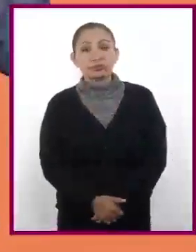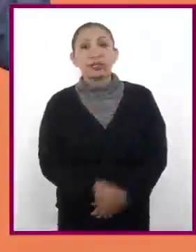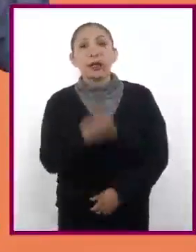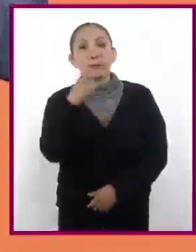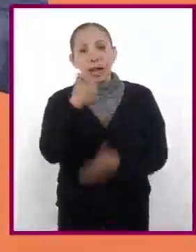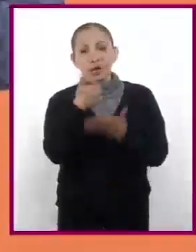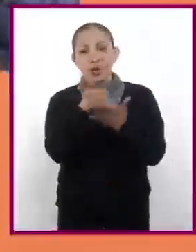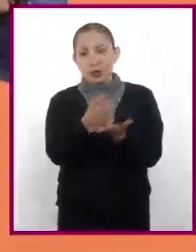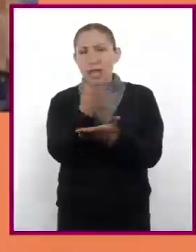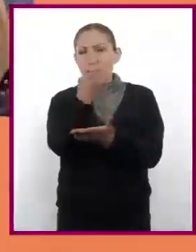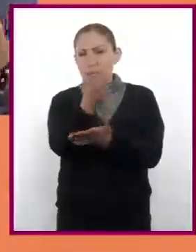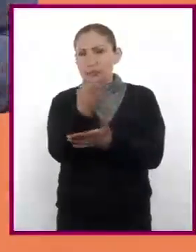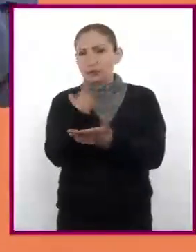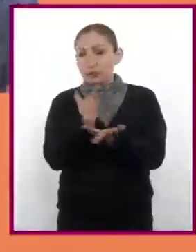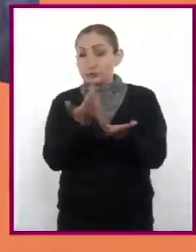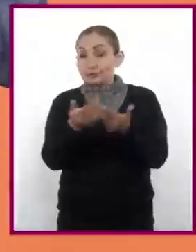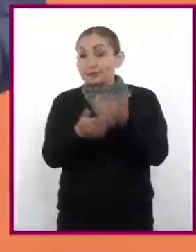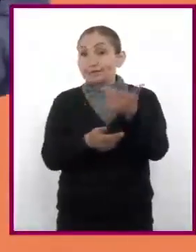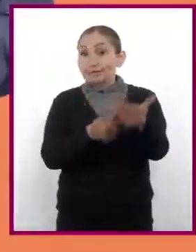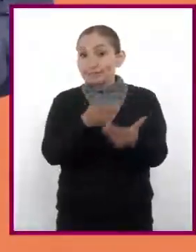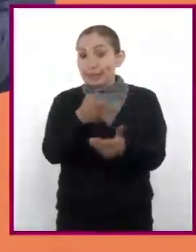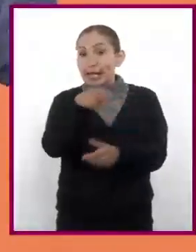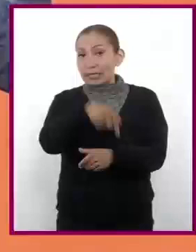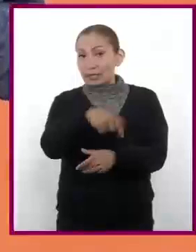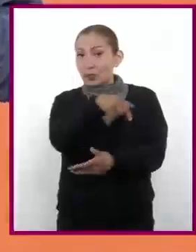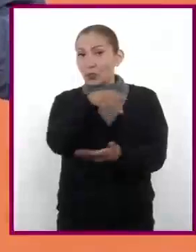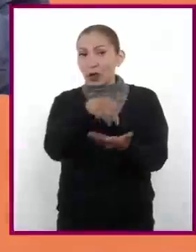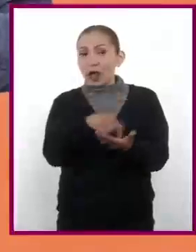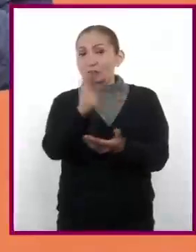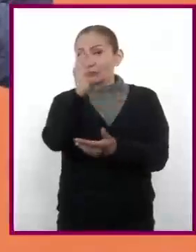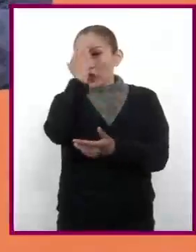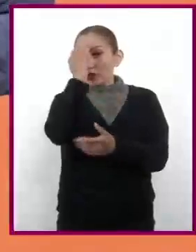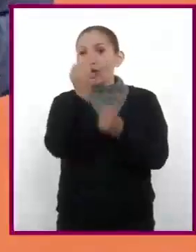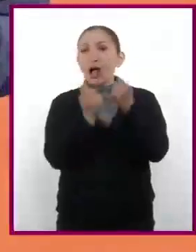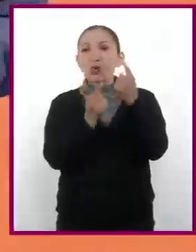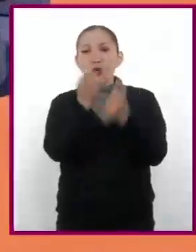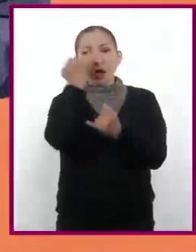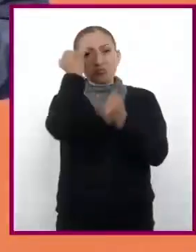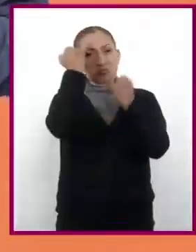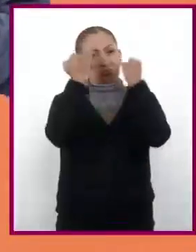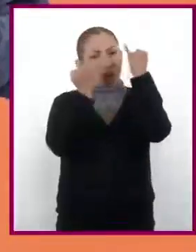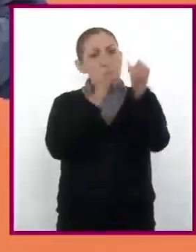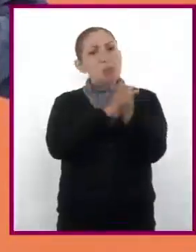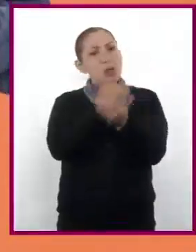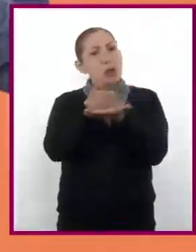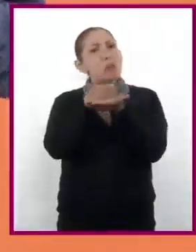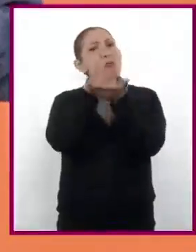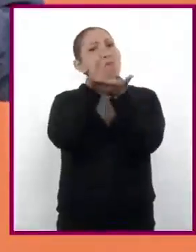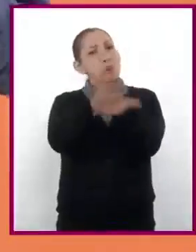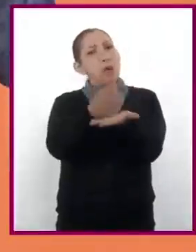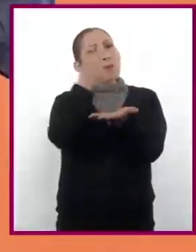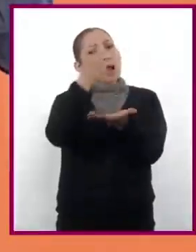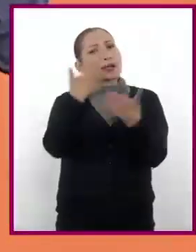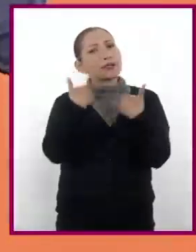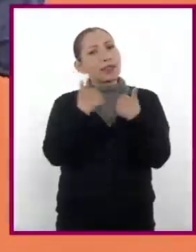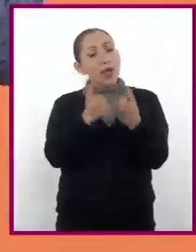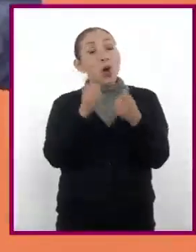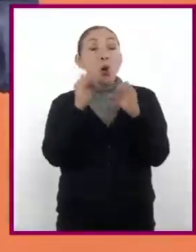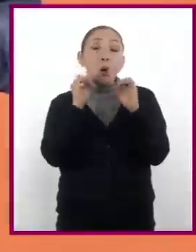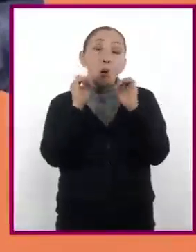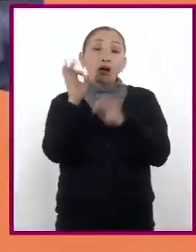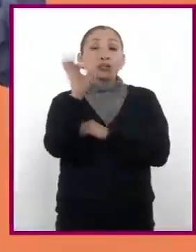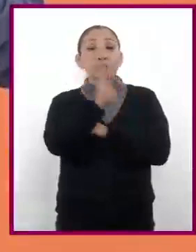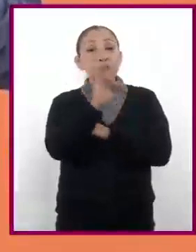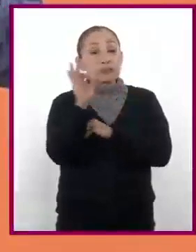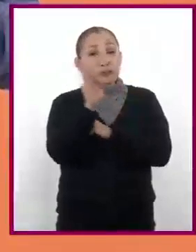Para ayudarles con estas situaciones, en este programa van a conocer algunas estrategias que les pueden servir para entender o incluso